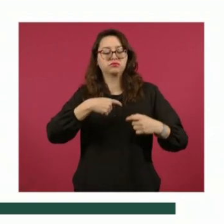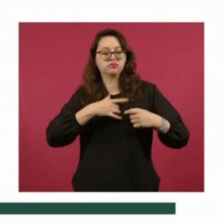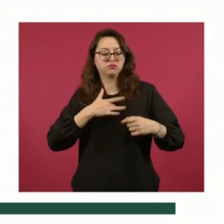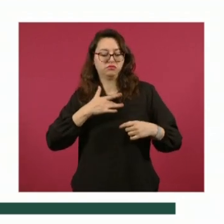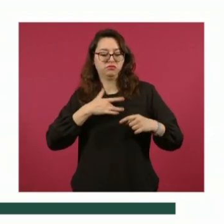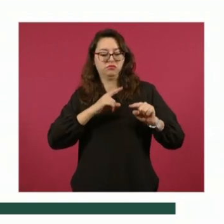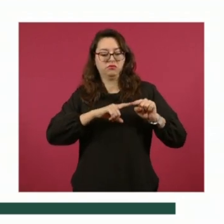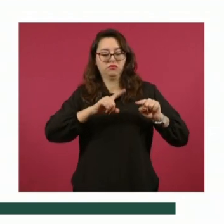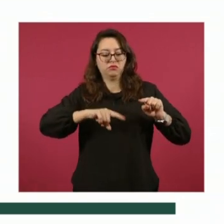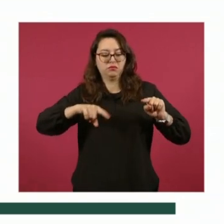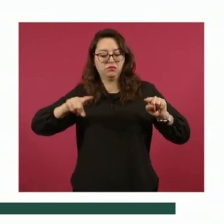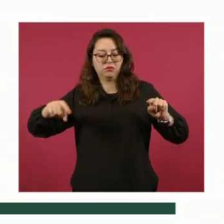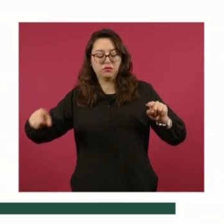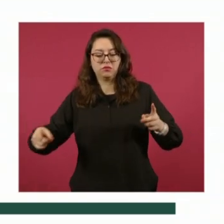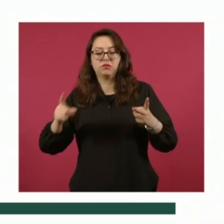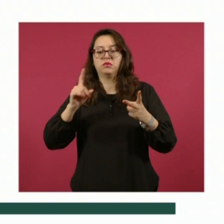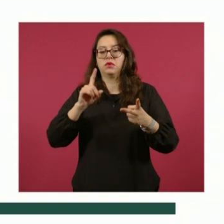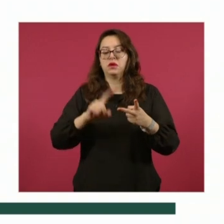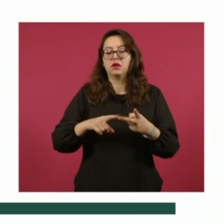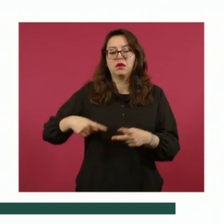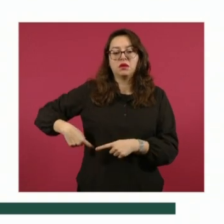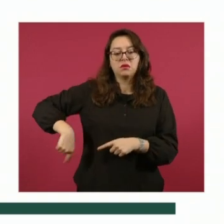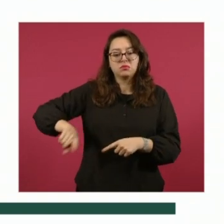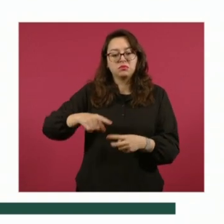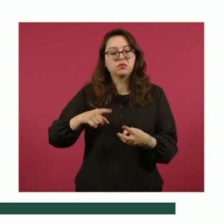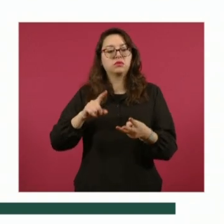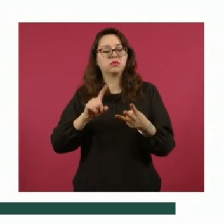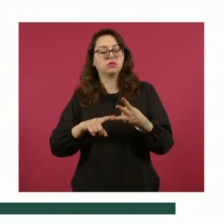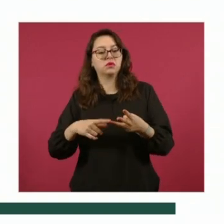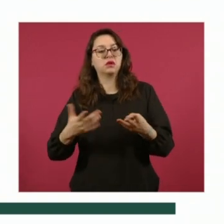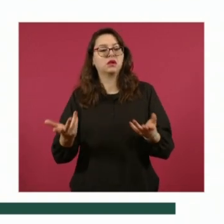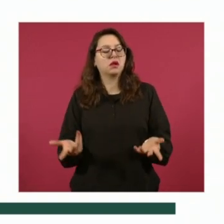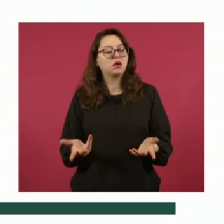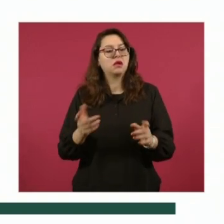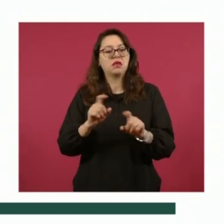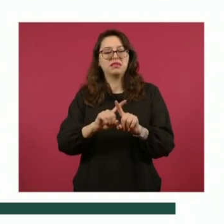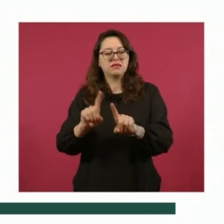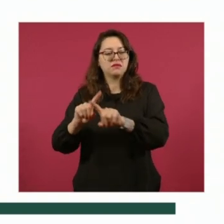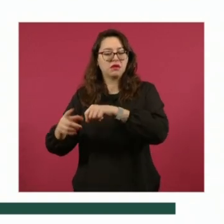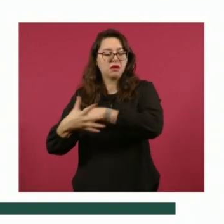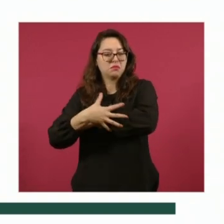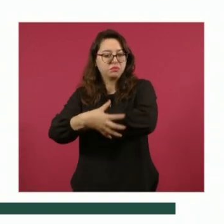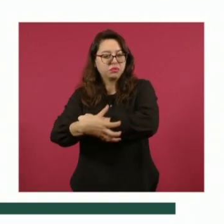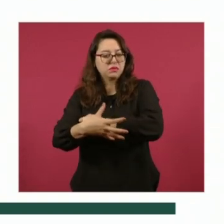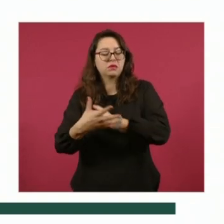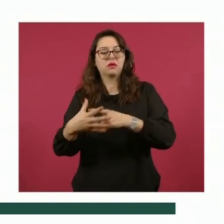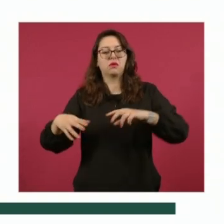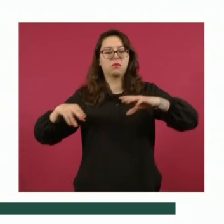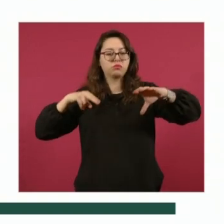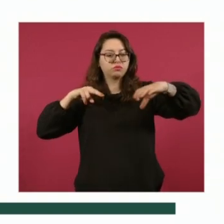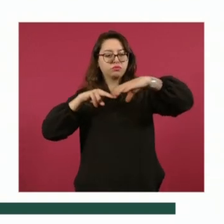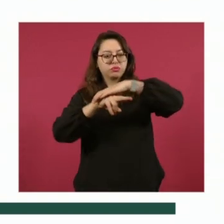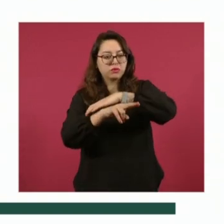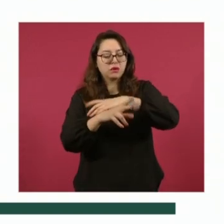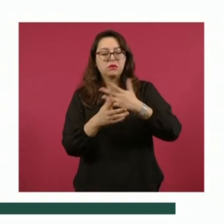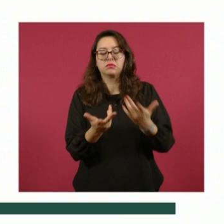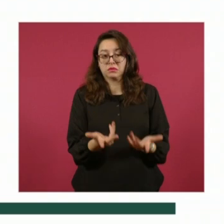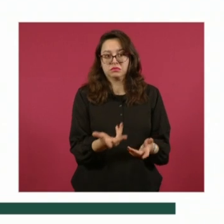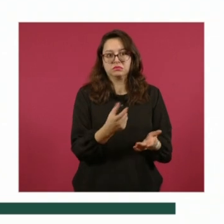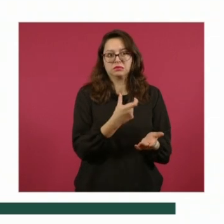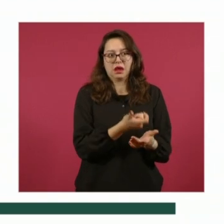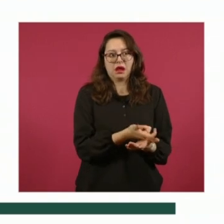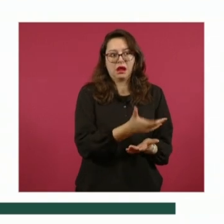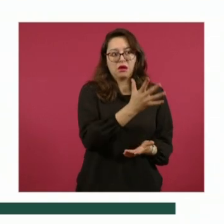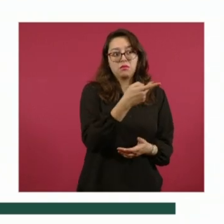de hemodinamia, aceleradores lineales, tomógrafos, resonancias magnéticas, rayos X, pero también equipos elementales